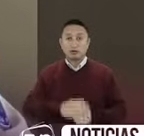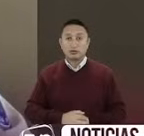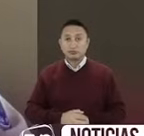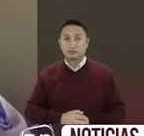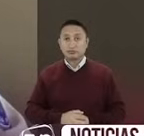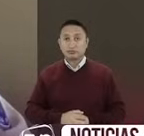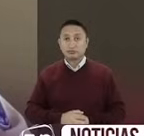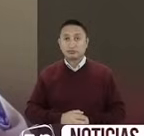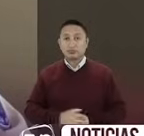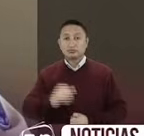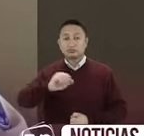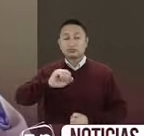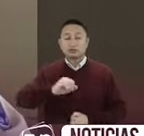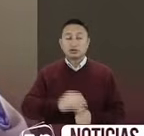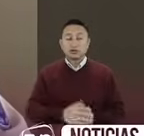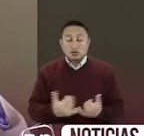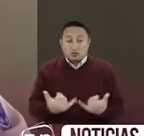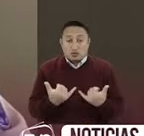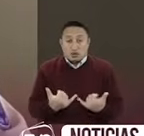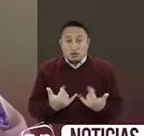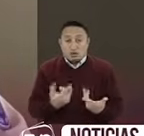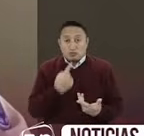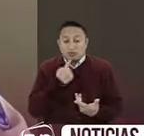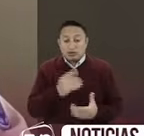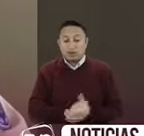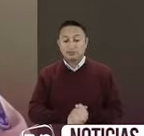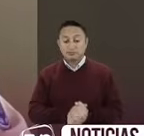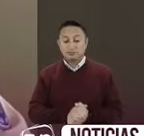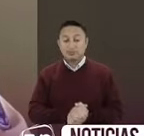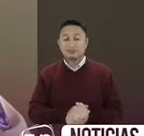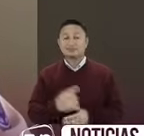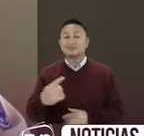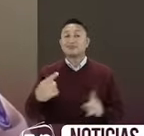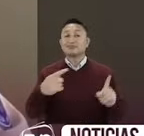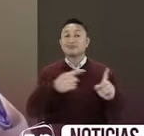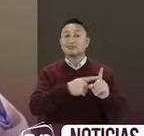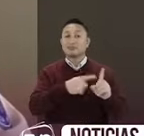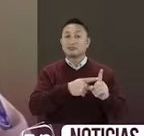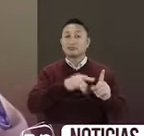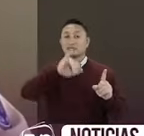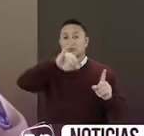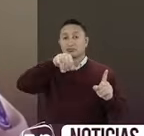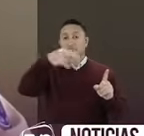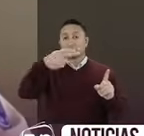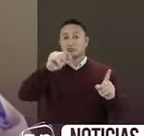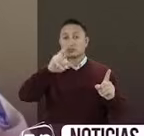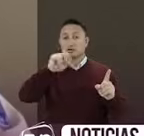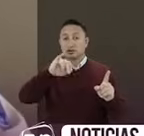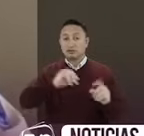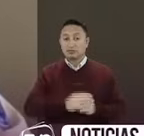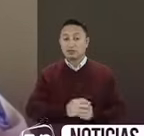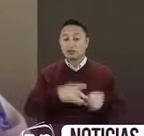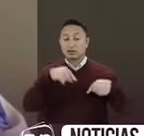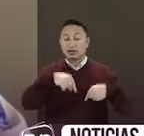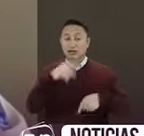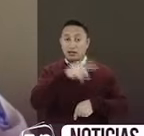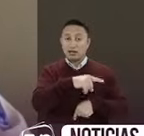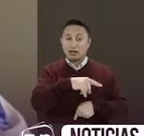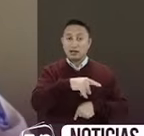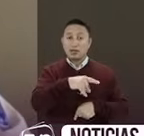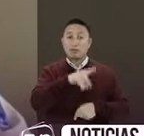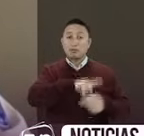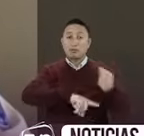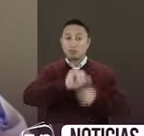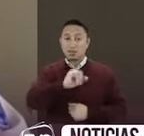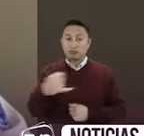de momento se puede decir es que el ciudadano aparentemente habría cometido el hecho delictivo en contra de un menor